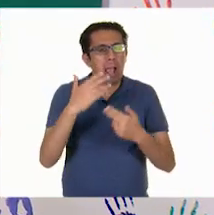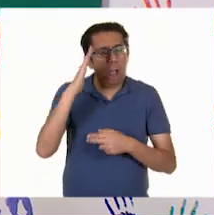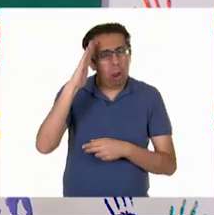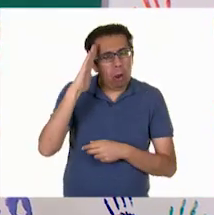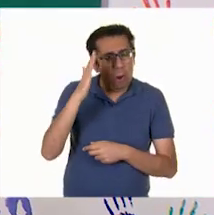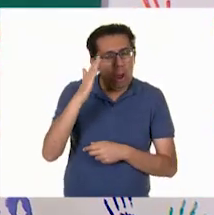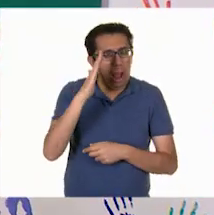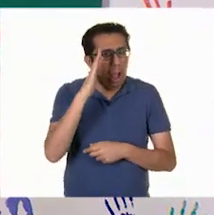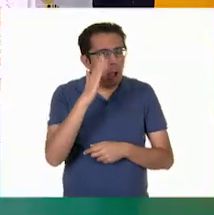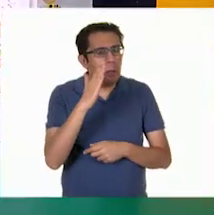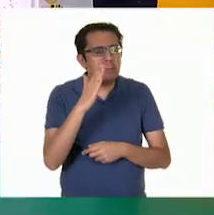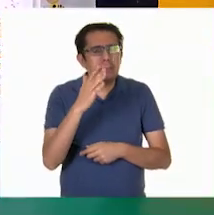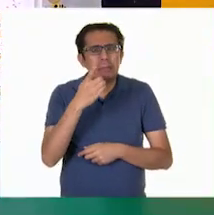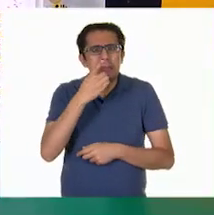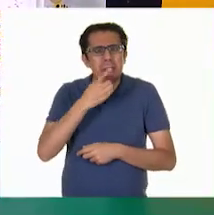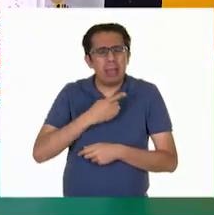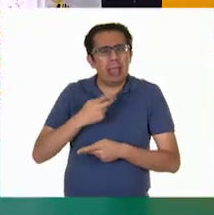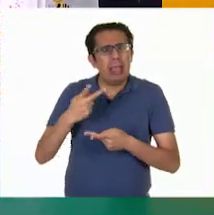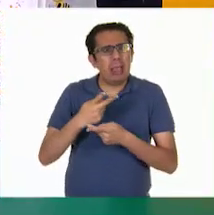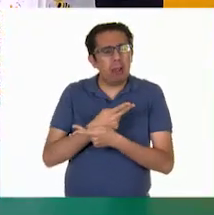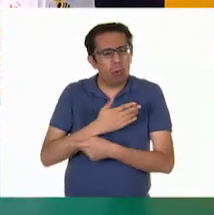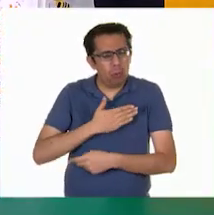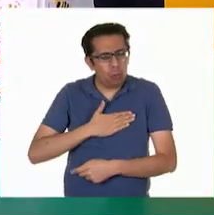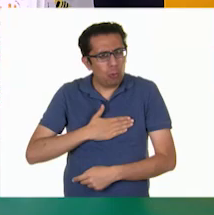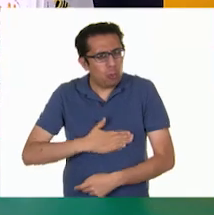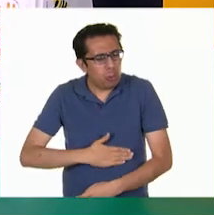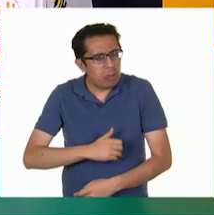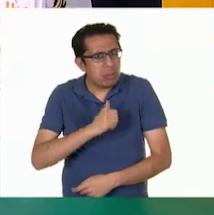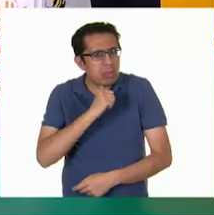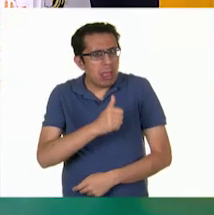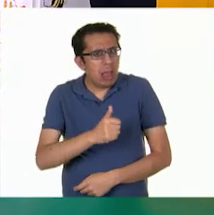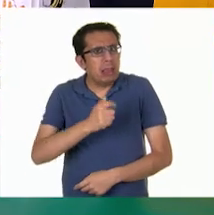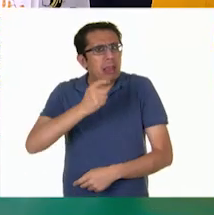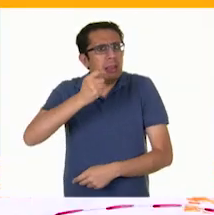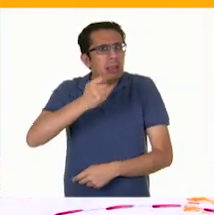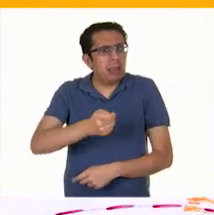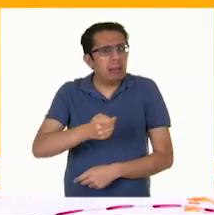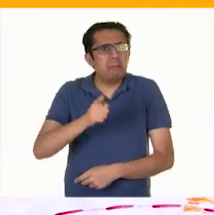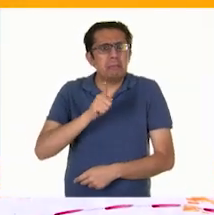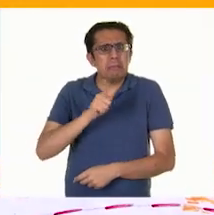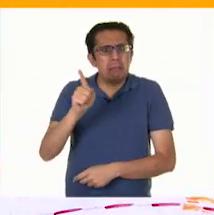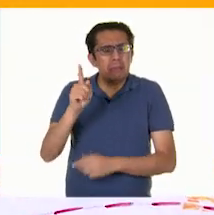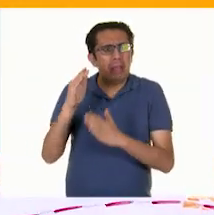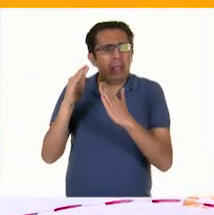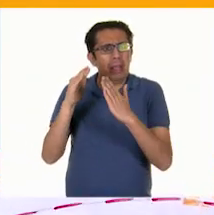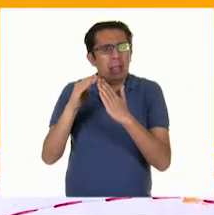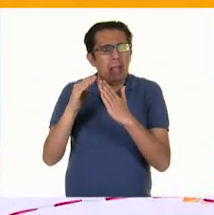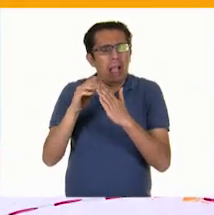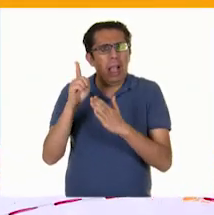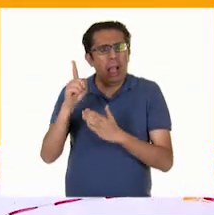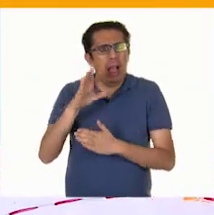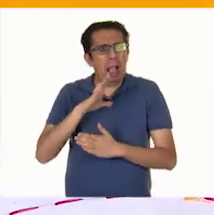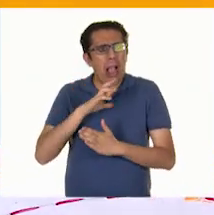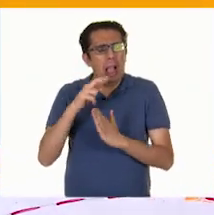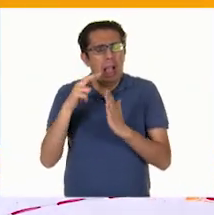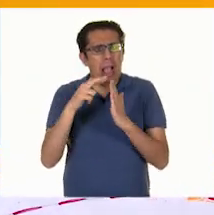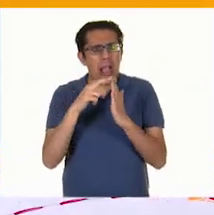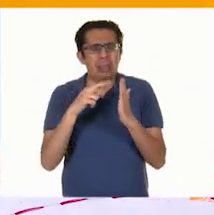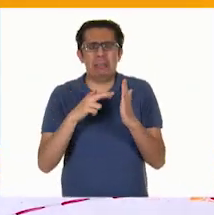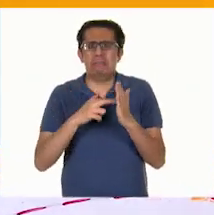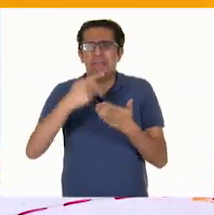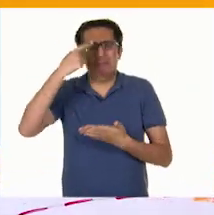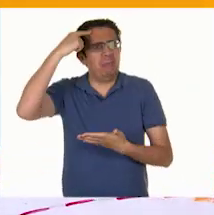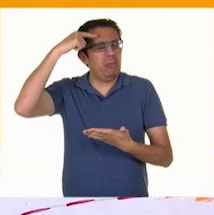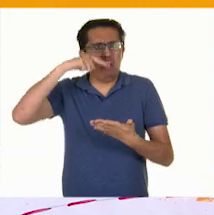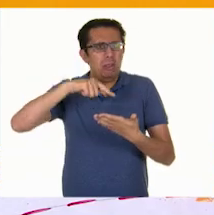Eric. Hola. Cuéntanos, ¿qué no es justo, Gloria? Hola. Ay, es que en mi casa pusieron una regla y pues no se me hace